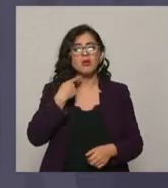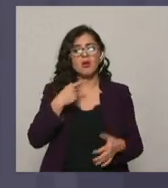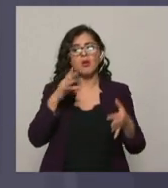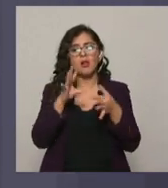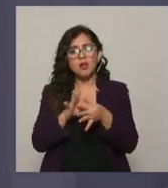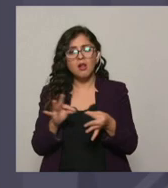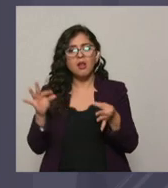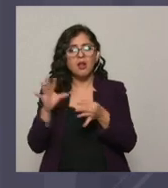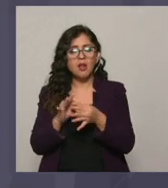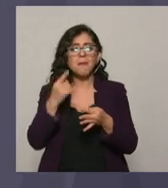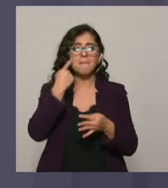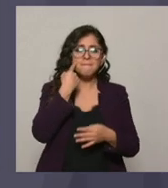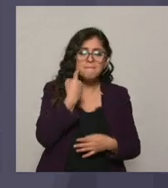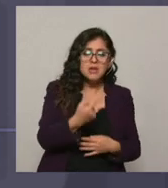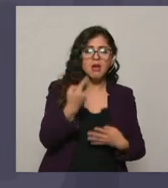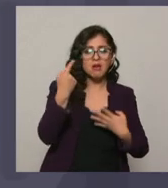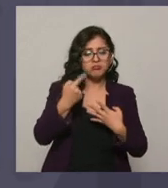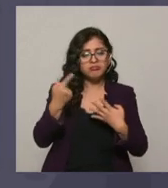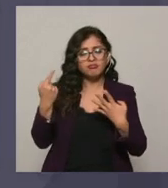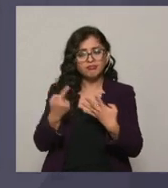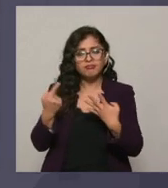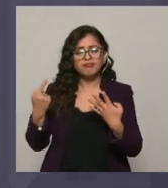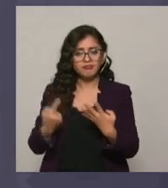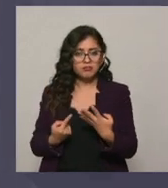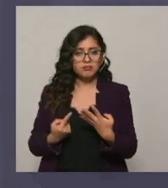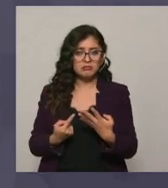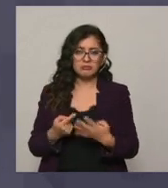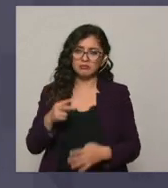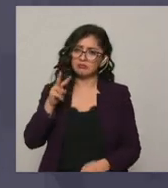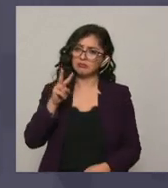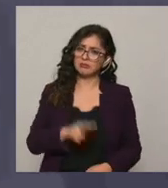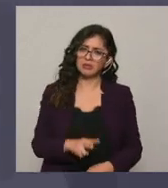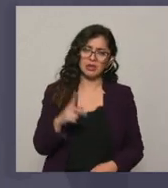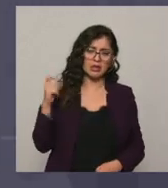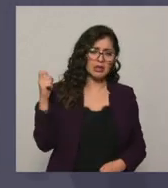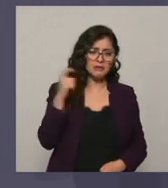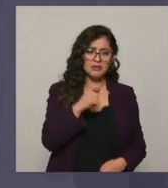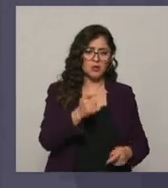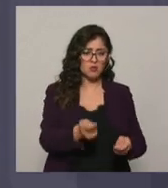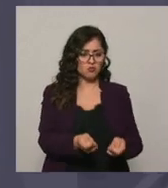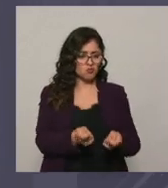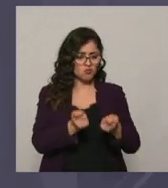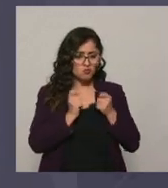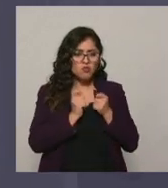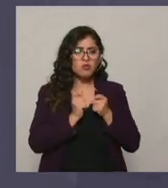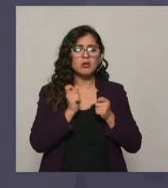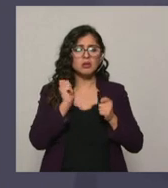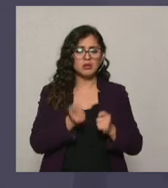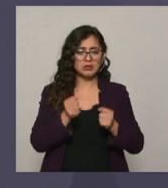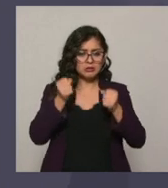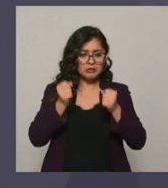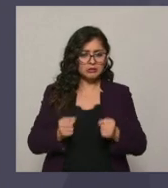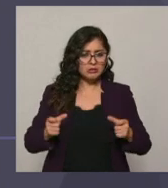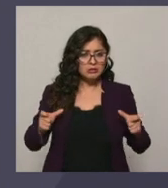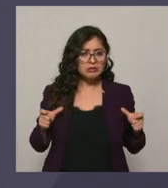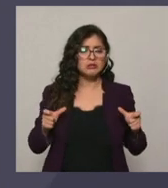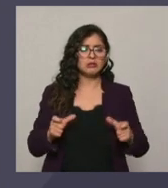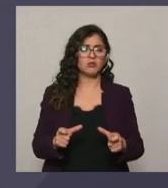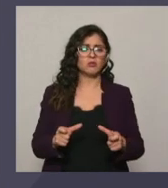que me está pasando y miren esto, y es muy difícil que te otorguen una medida de esta